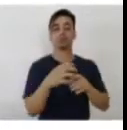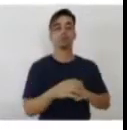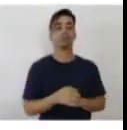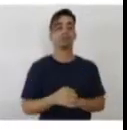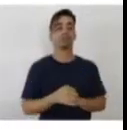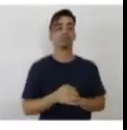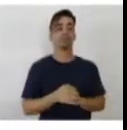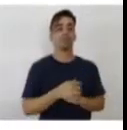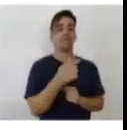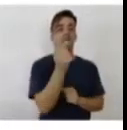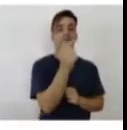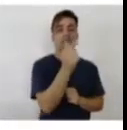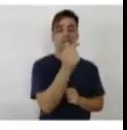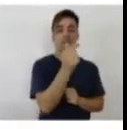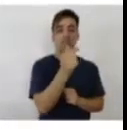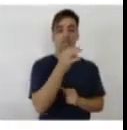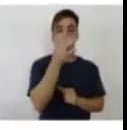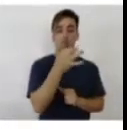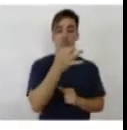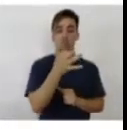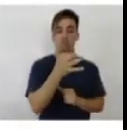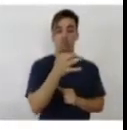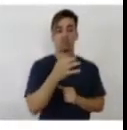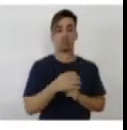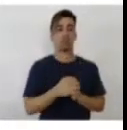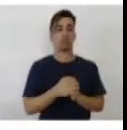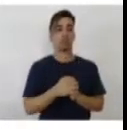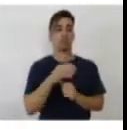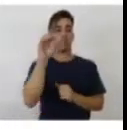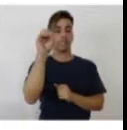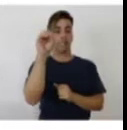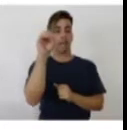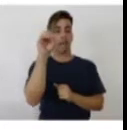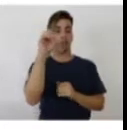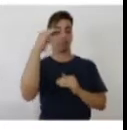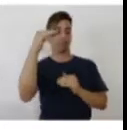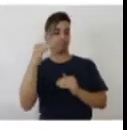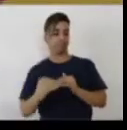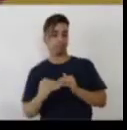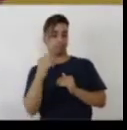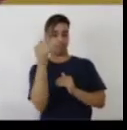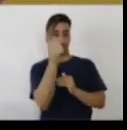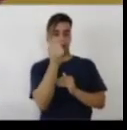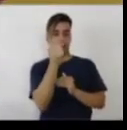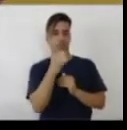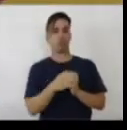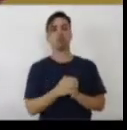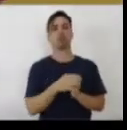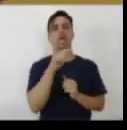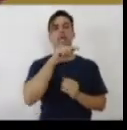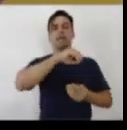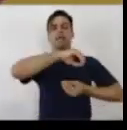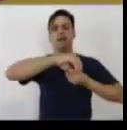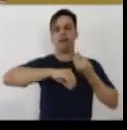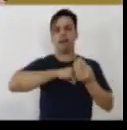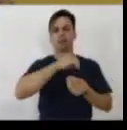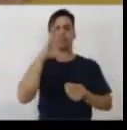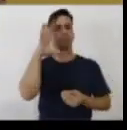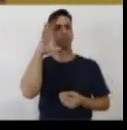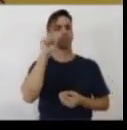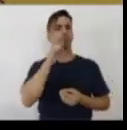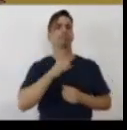desigualdad por valores negativos, por valores menores que 0, cambia el sentido de la desigualdad